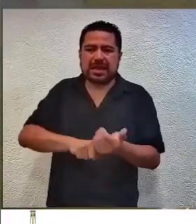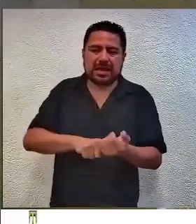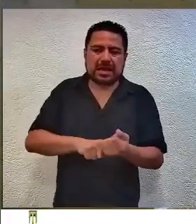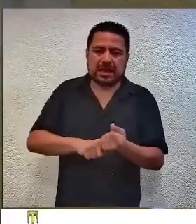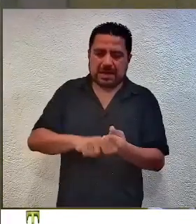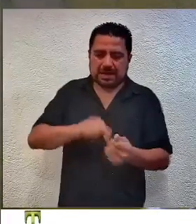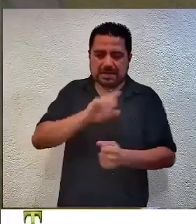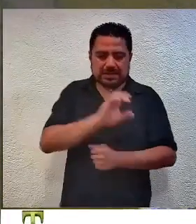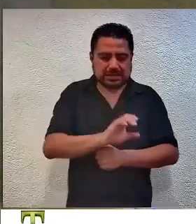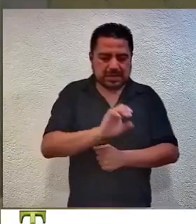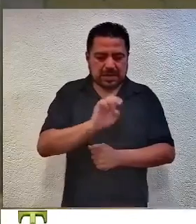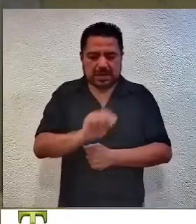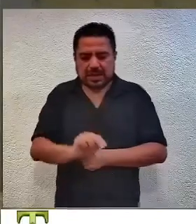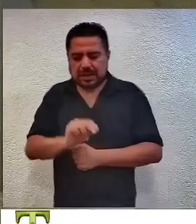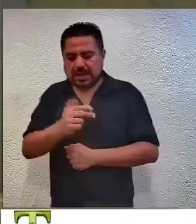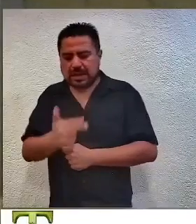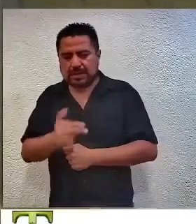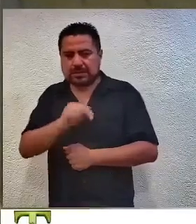como